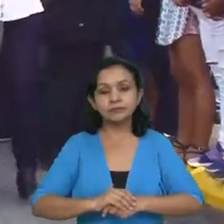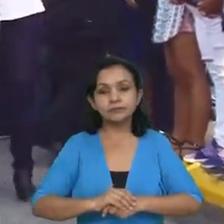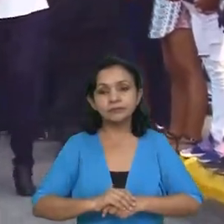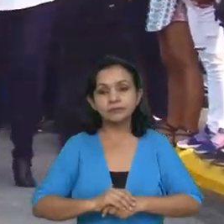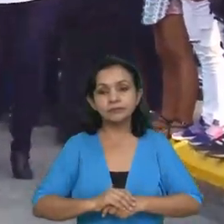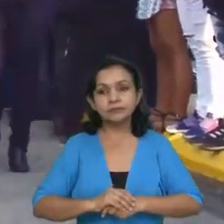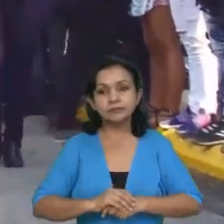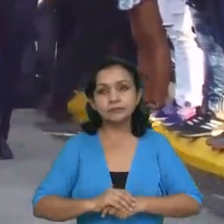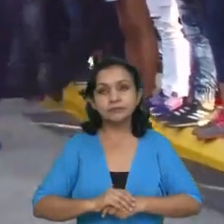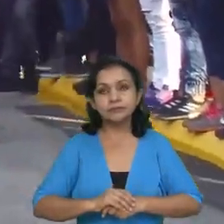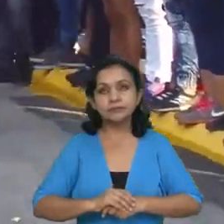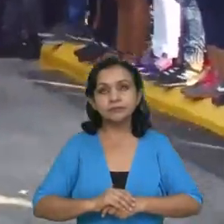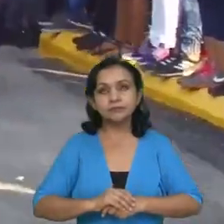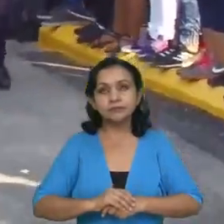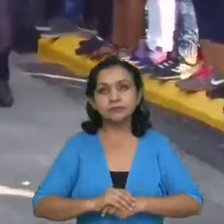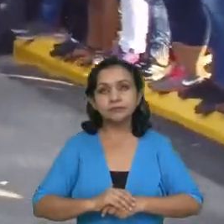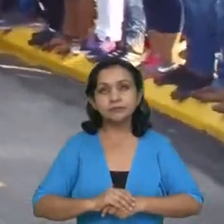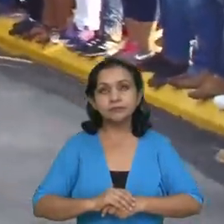en el interior